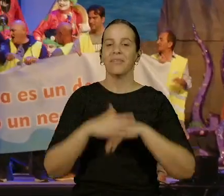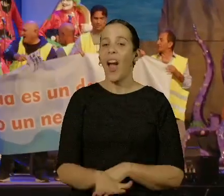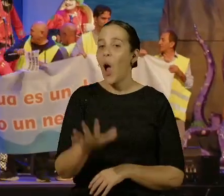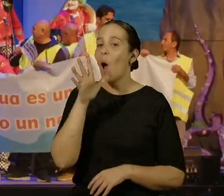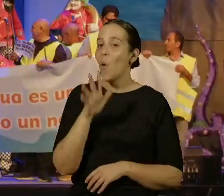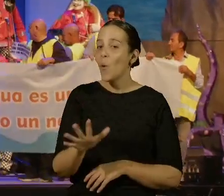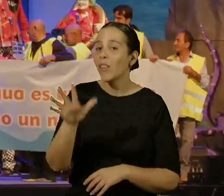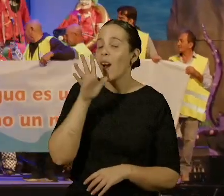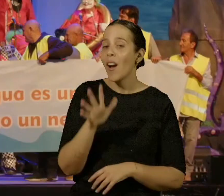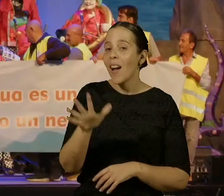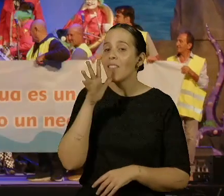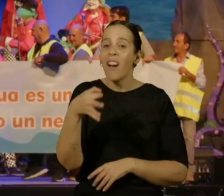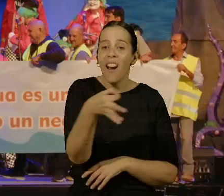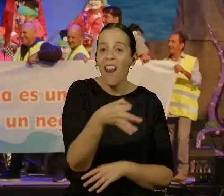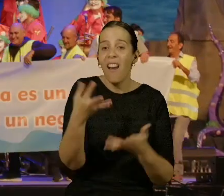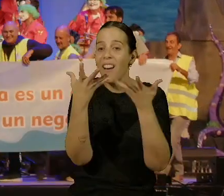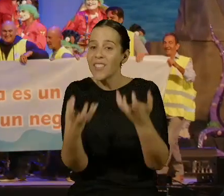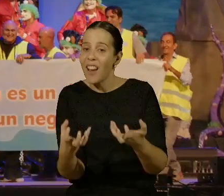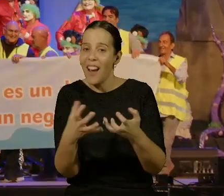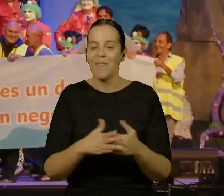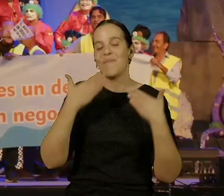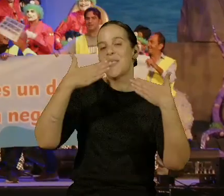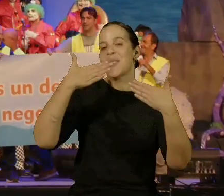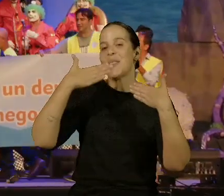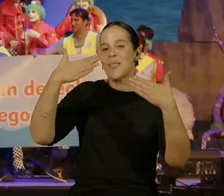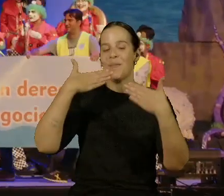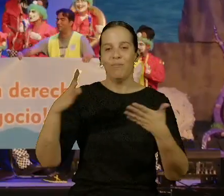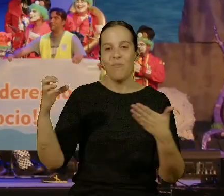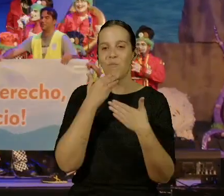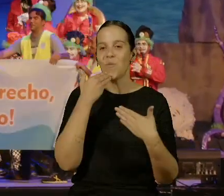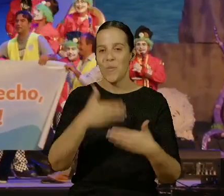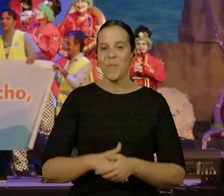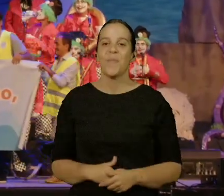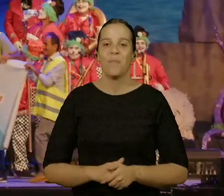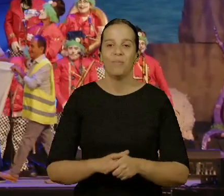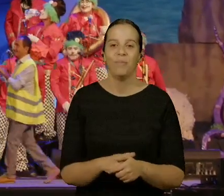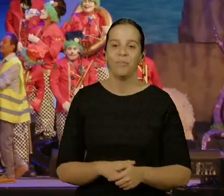Agüita, agüita, que la isla está sequita. Gracias, muchas gracias.